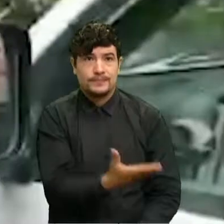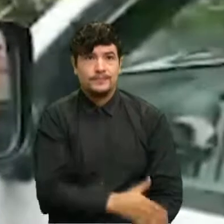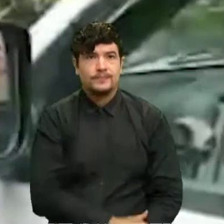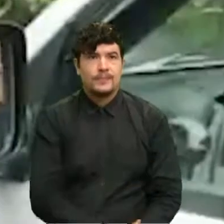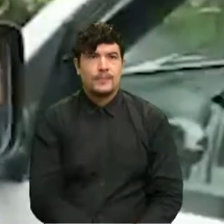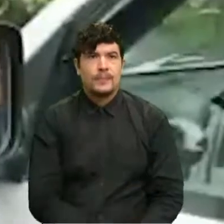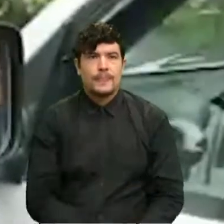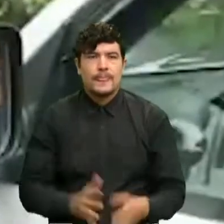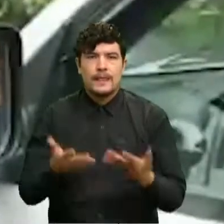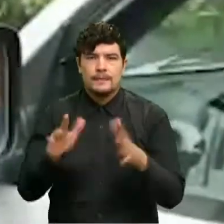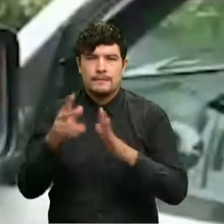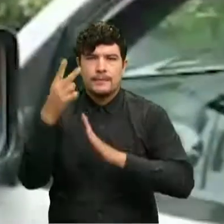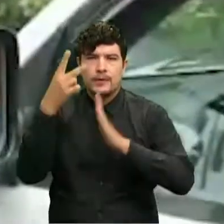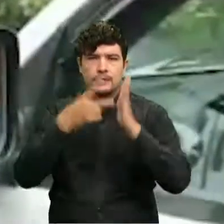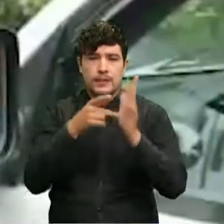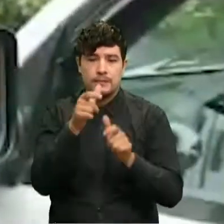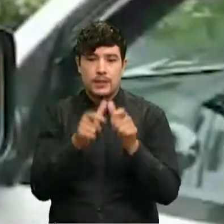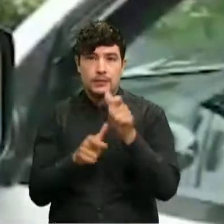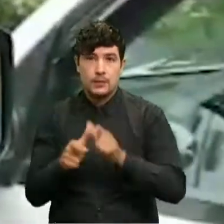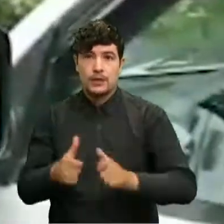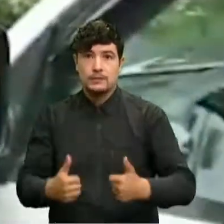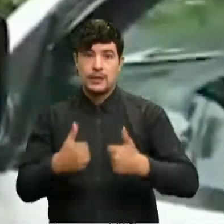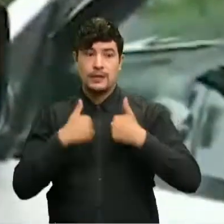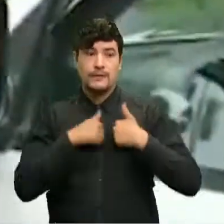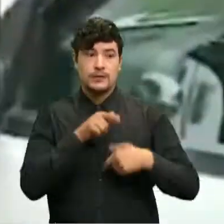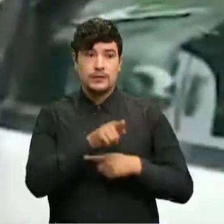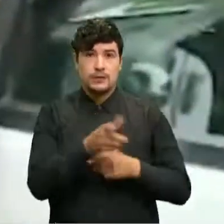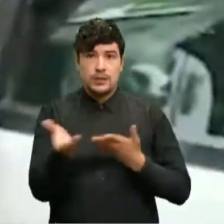de 2.000 personas se benefician de ese servicio.